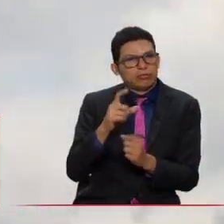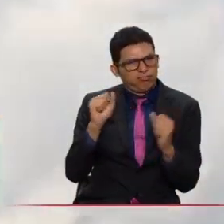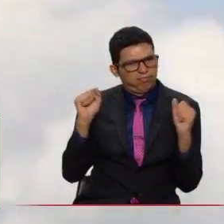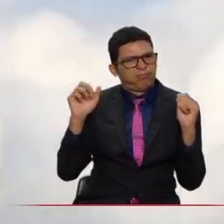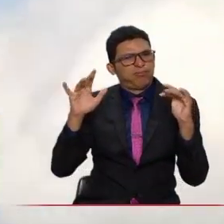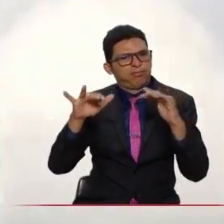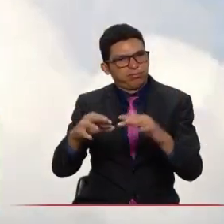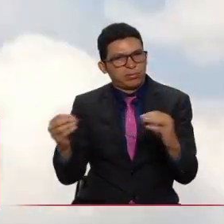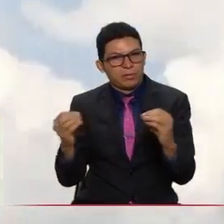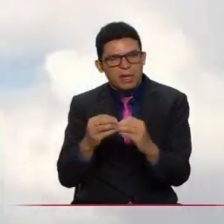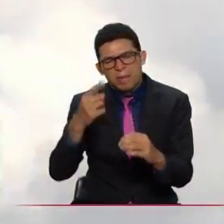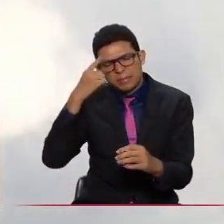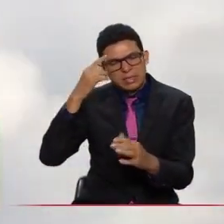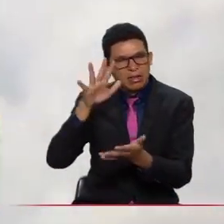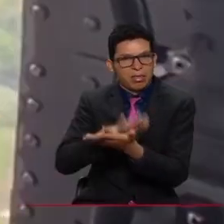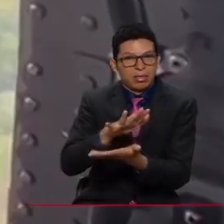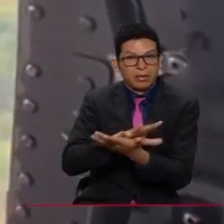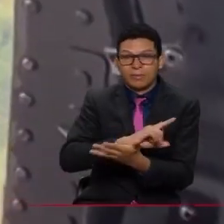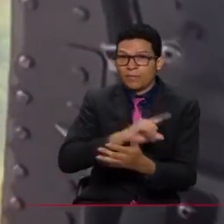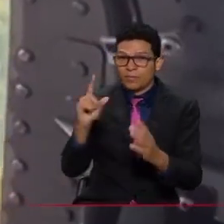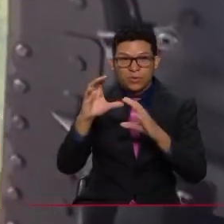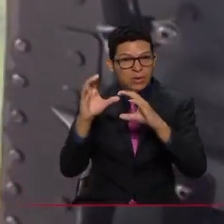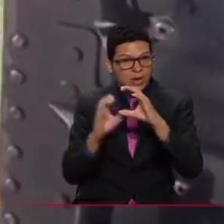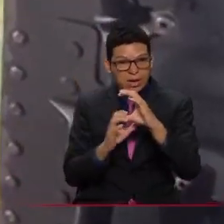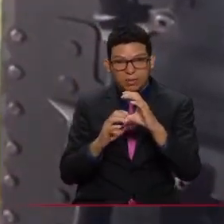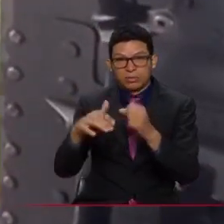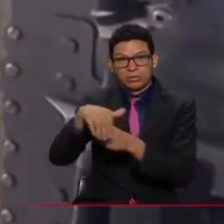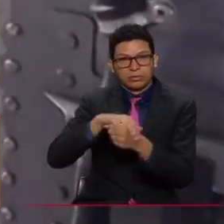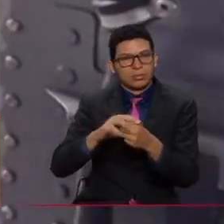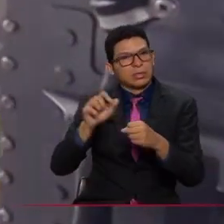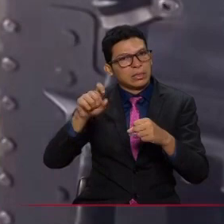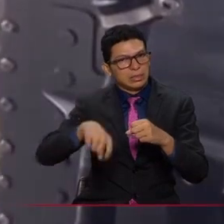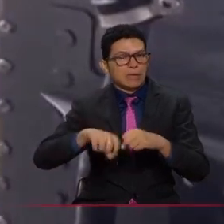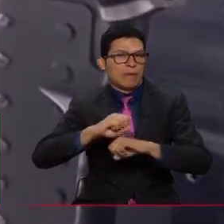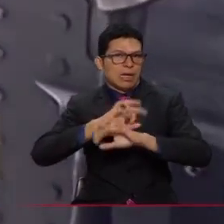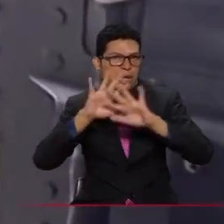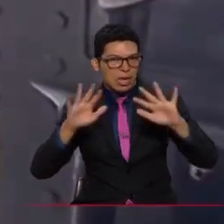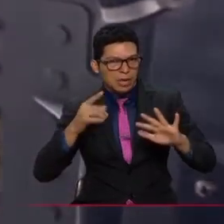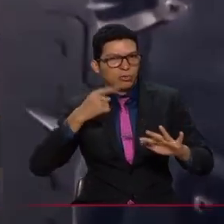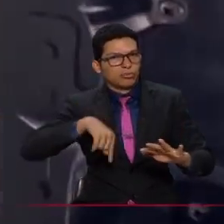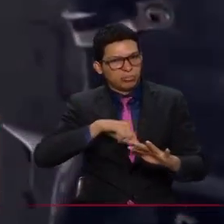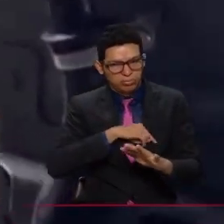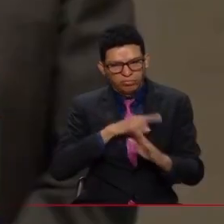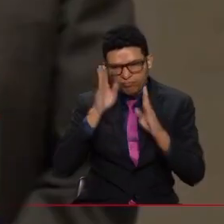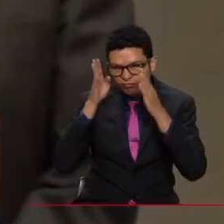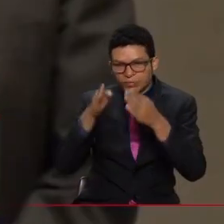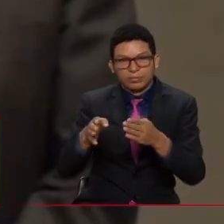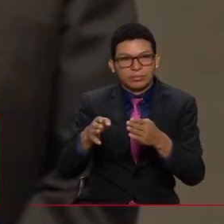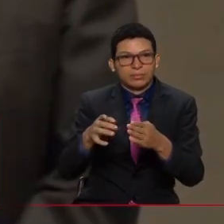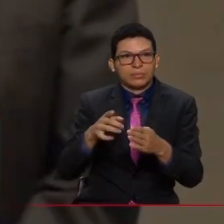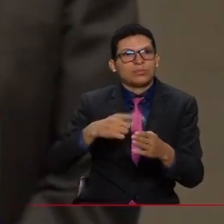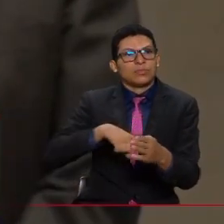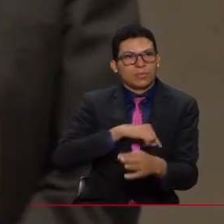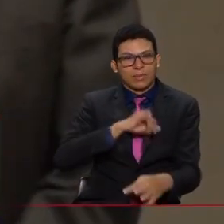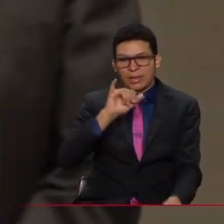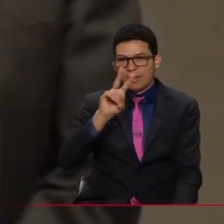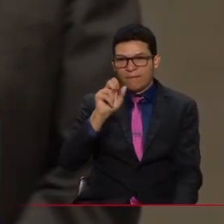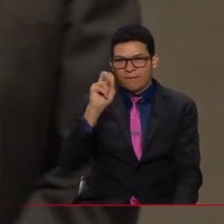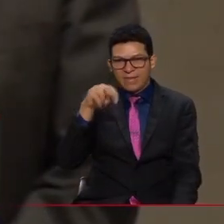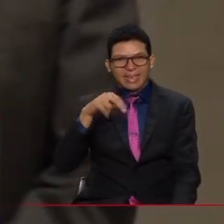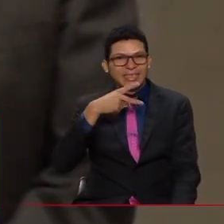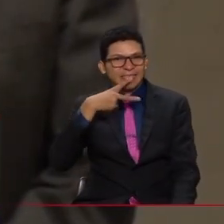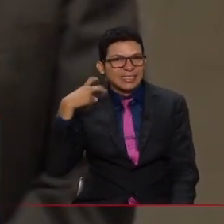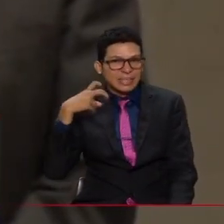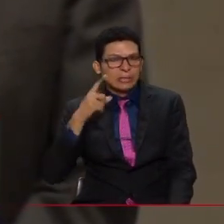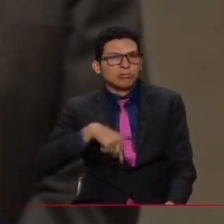momento hemos descuidado la situación del Cauca y quiero que eso quede muy claro. Iván Mordisco, pues, es un objetivo de las fuerzas militares.